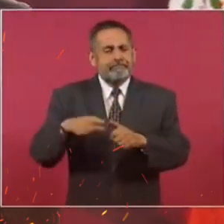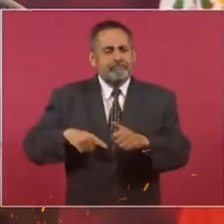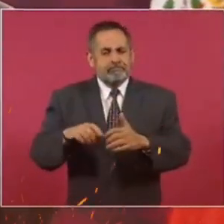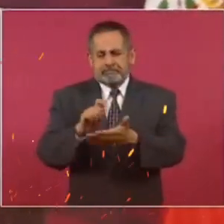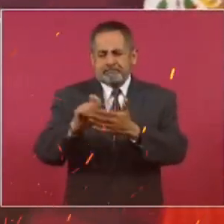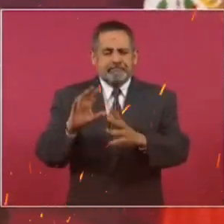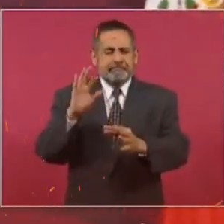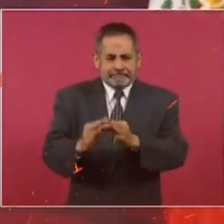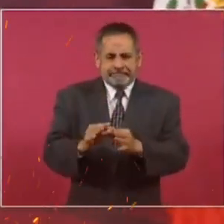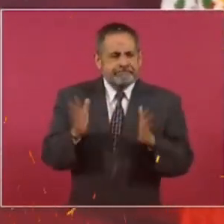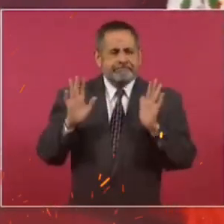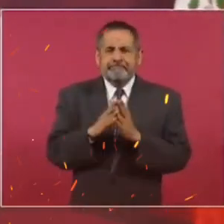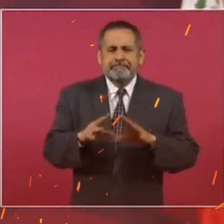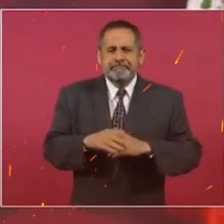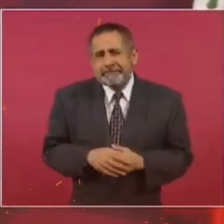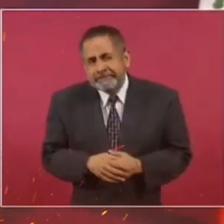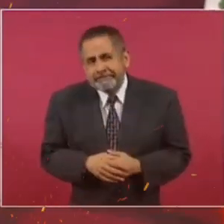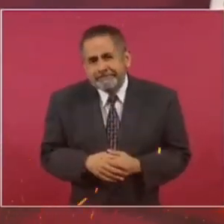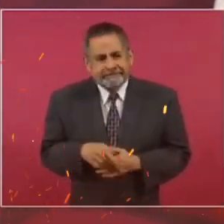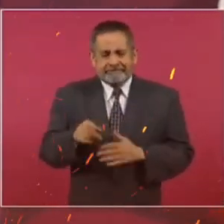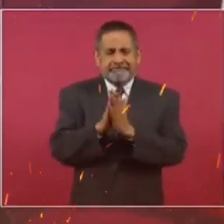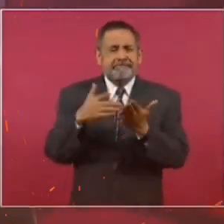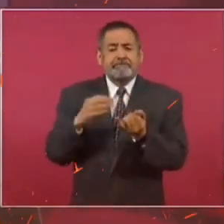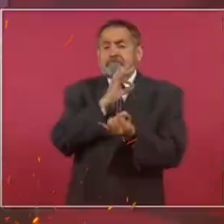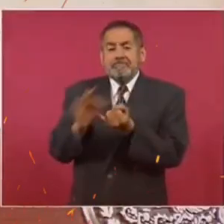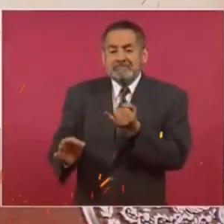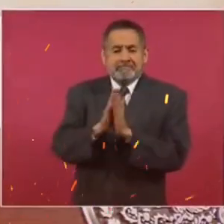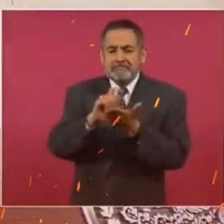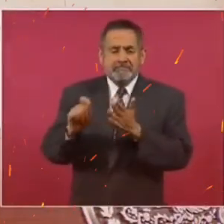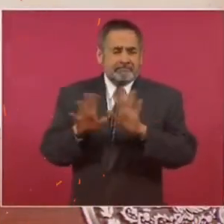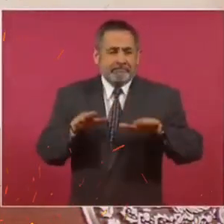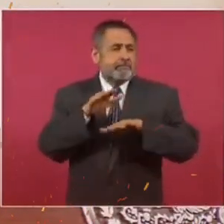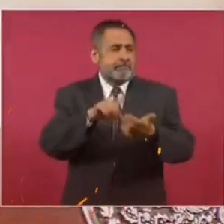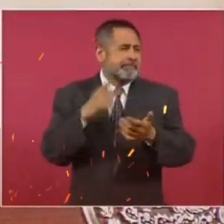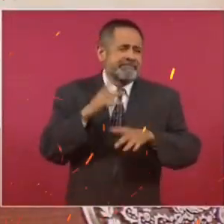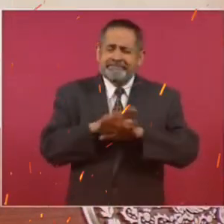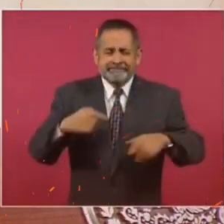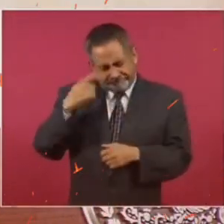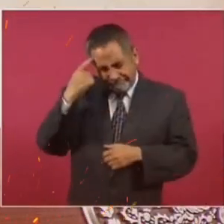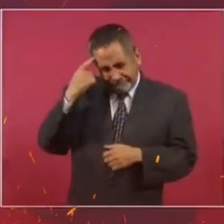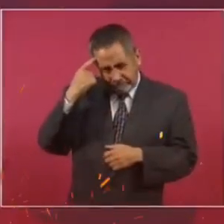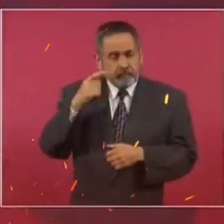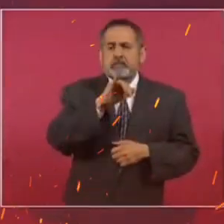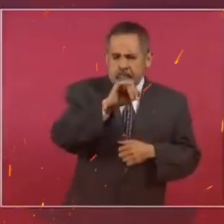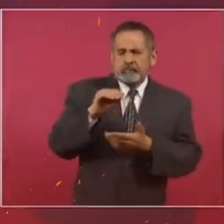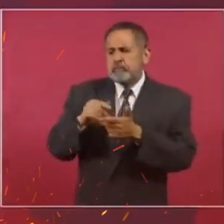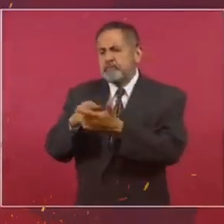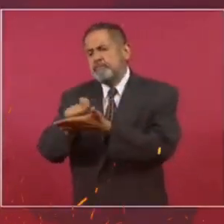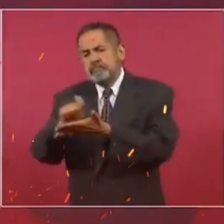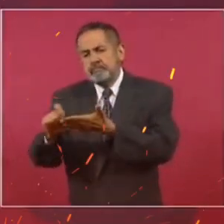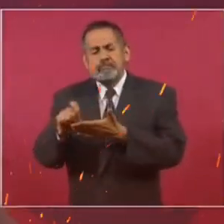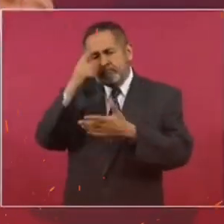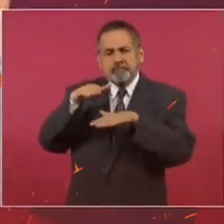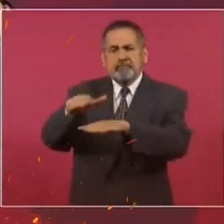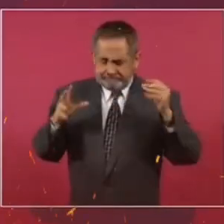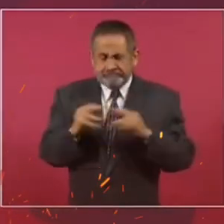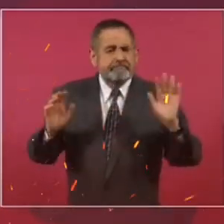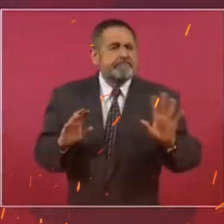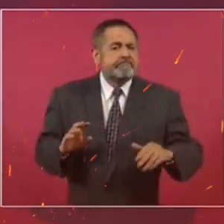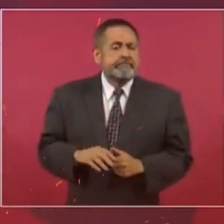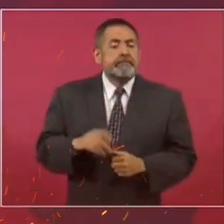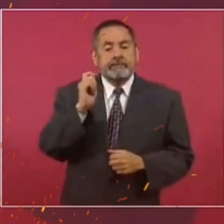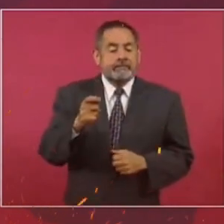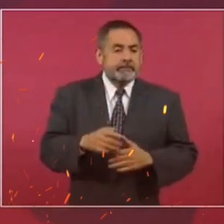y ya. Pero como ya va a ser el último libro en actividad política, pues sí voy a seguir escribiendo, pero no para publicar pronto.